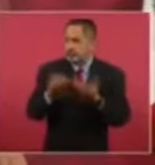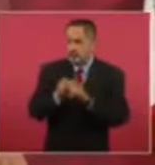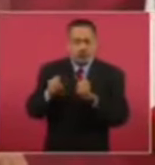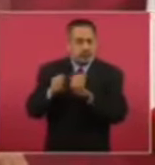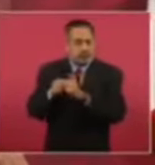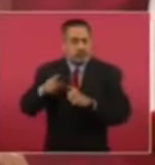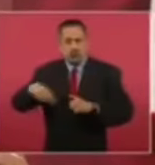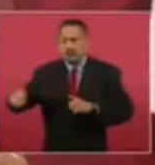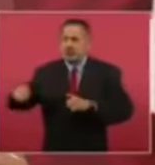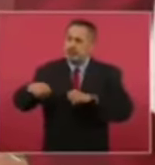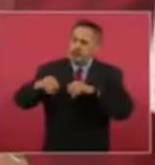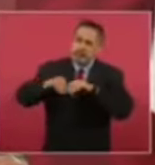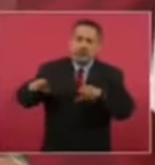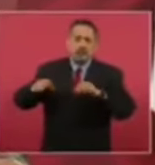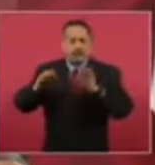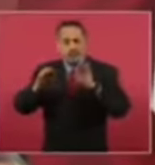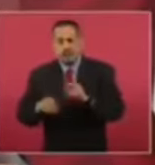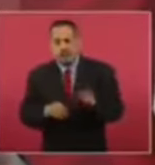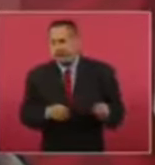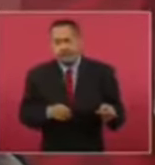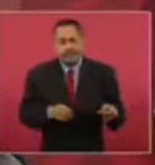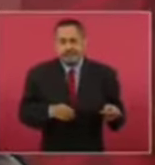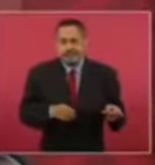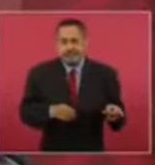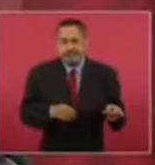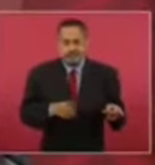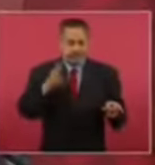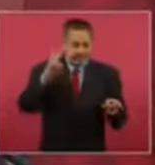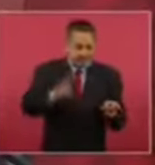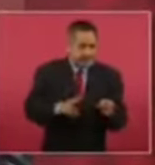de gente independiente,